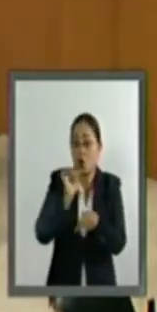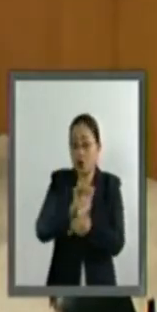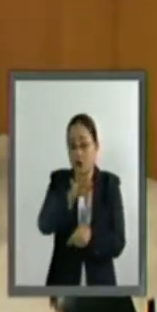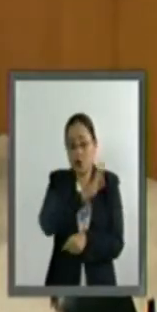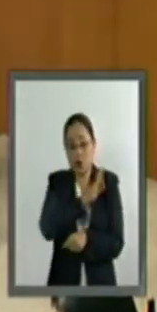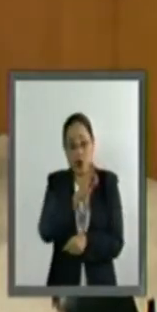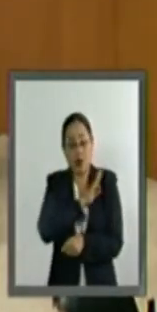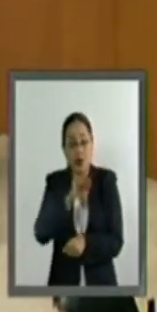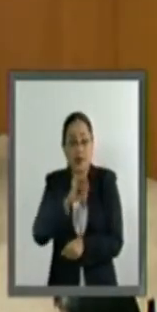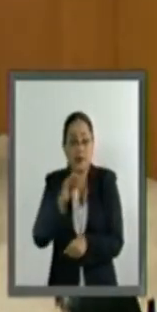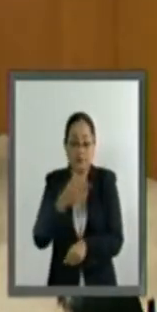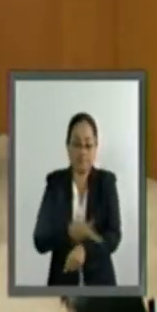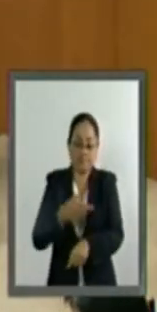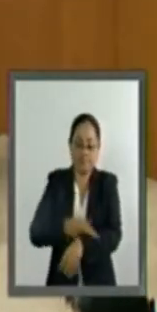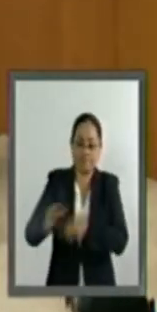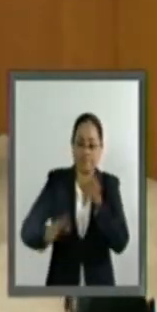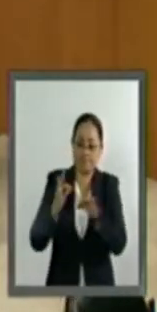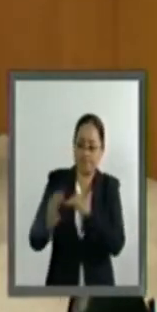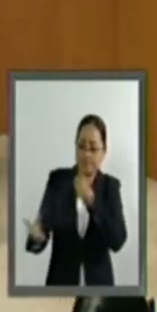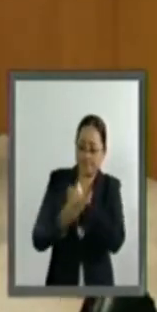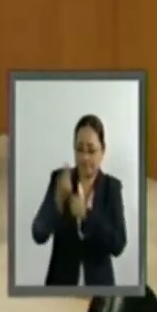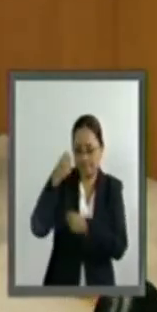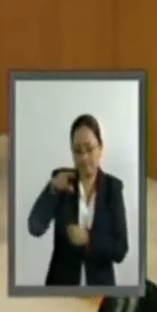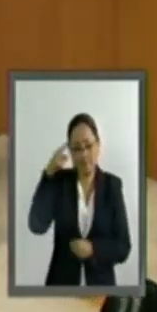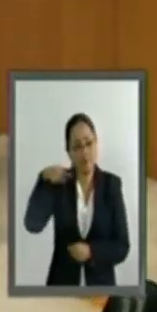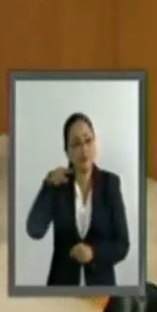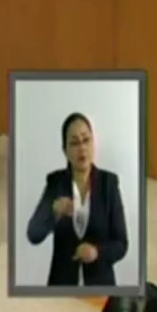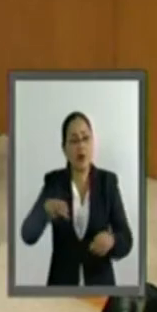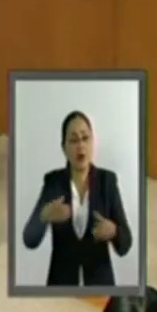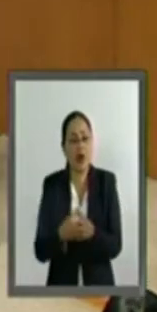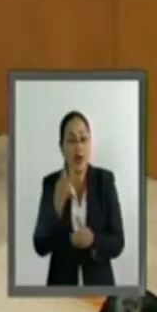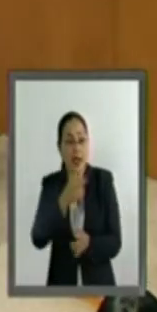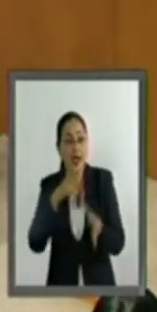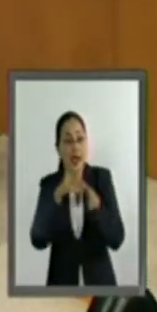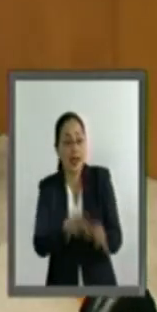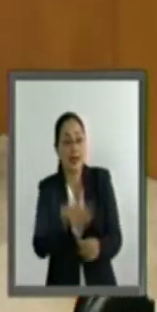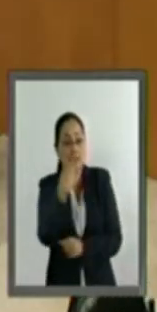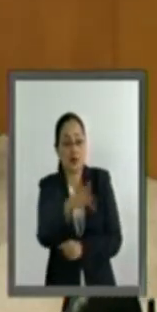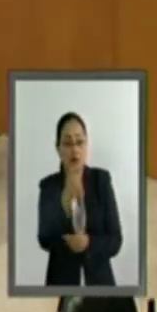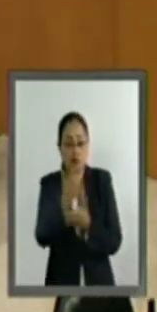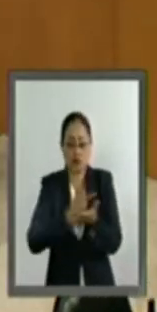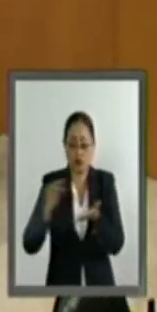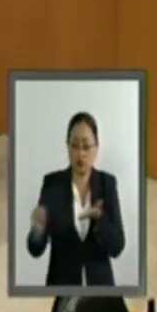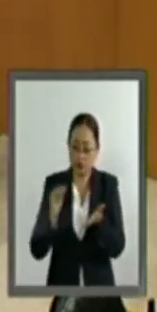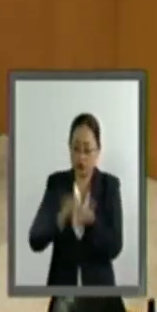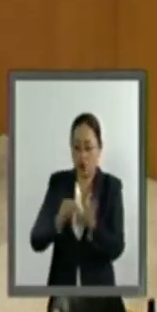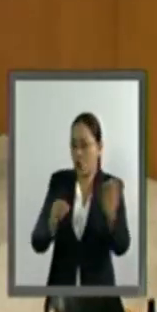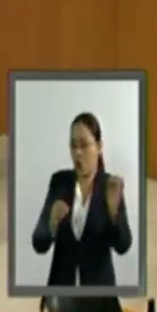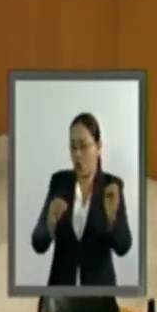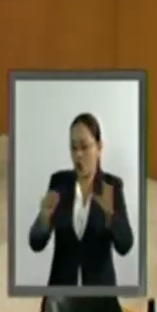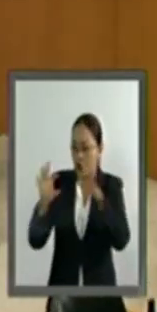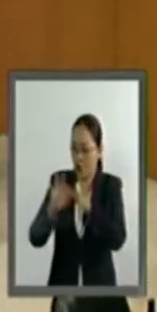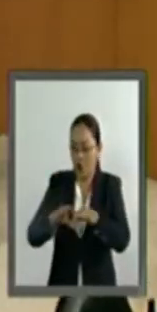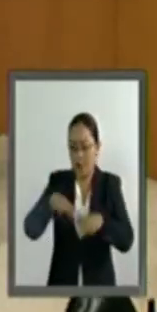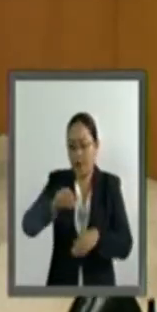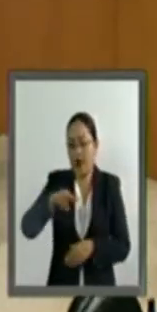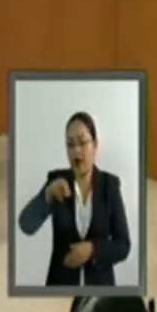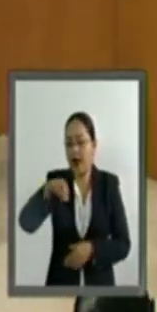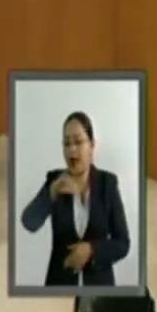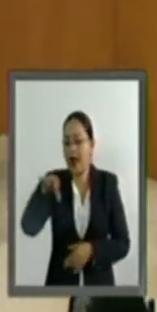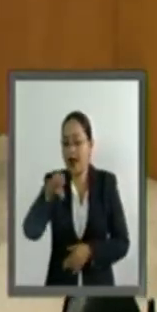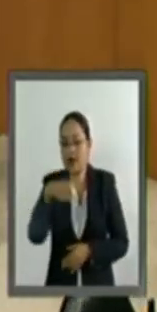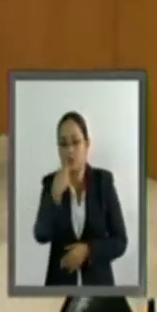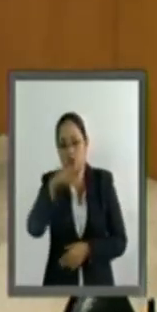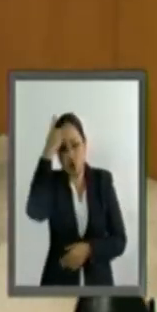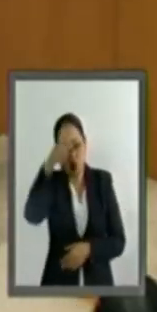el trámite correspondiente, ya que este bien no está considerado en la hipótesis del menaje.